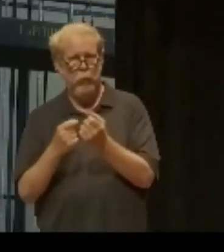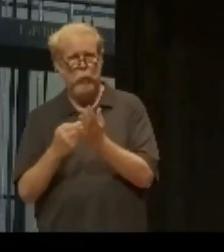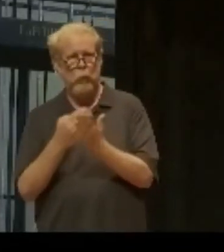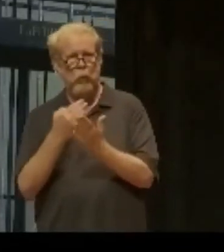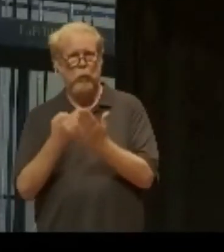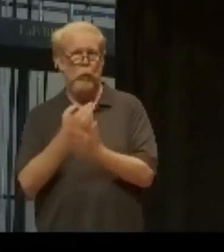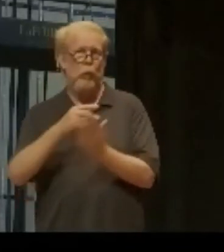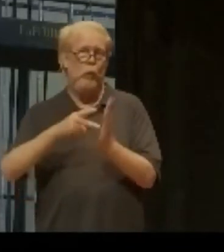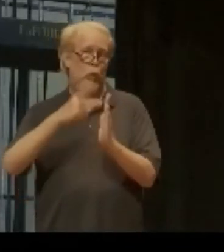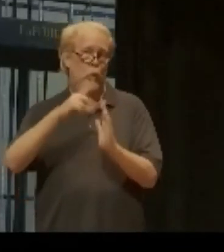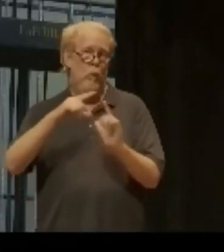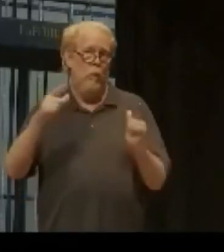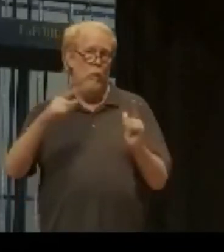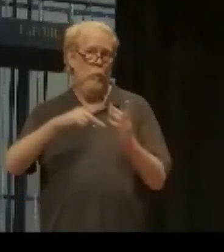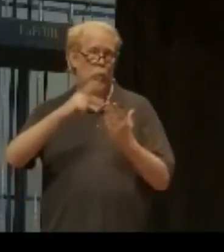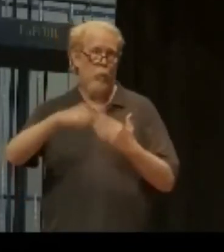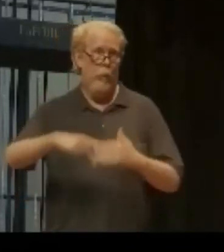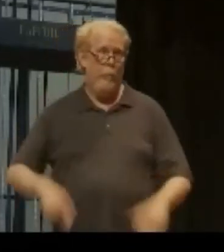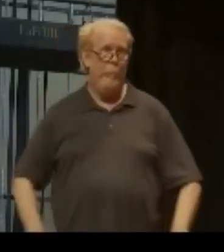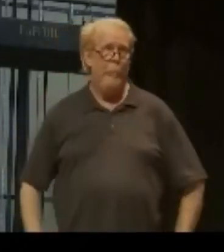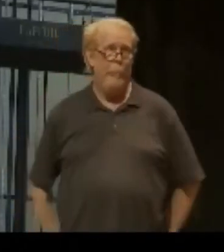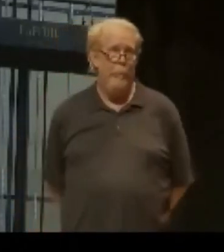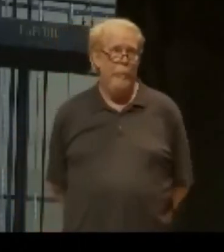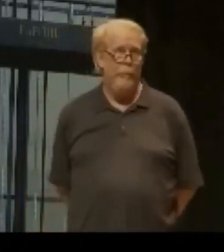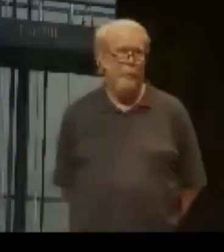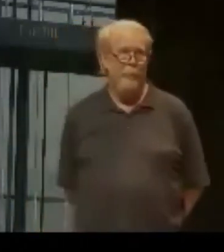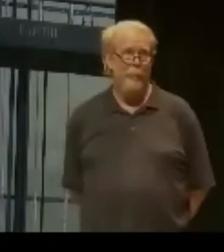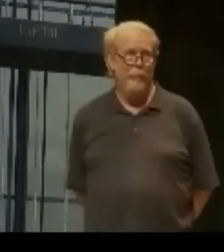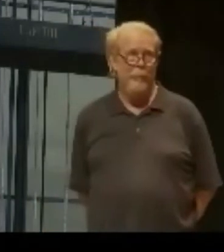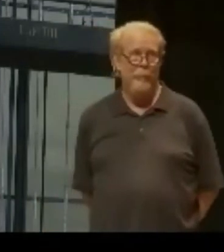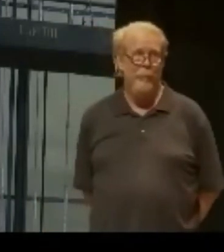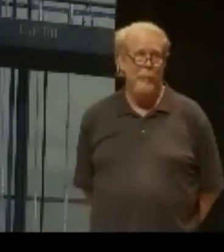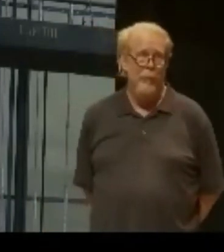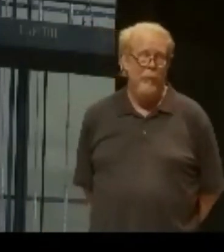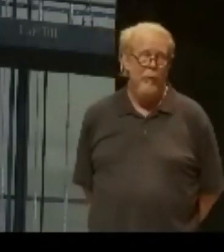apoyar el nuevo programa dual STEM.